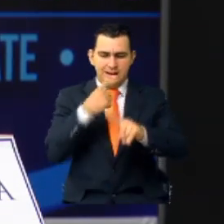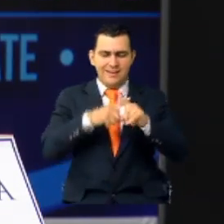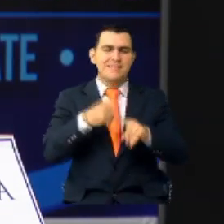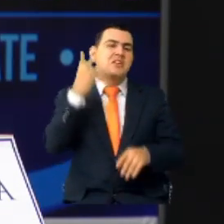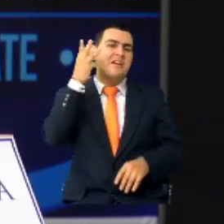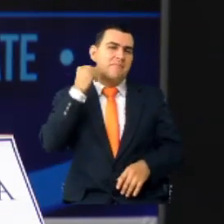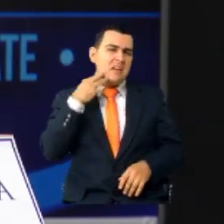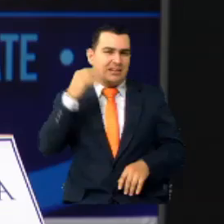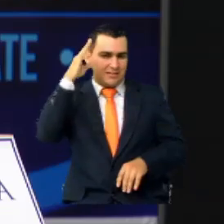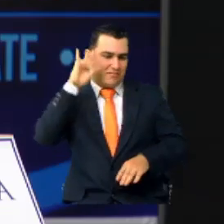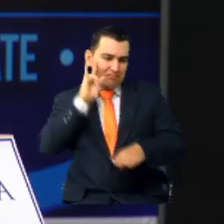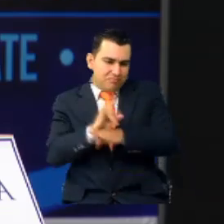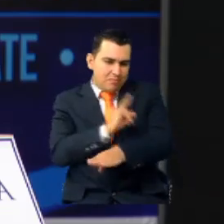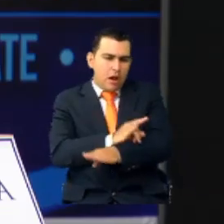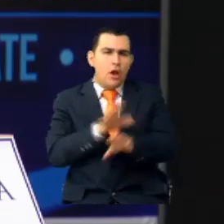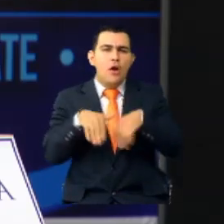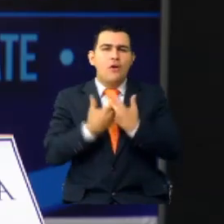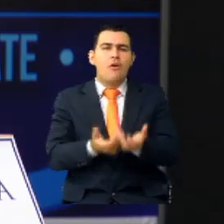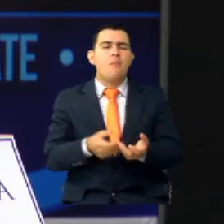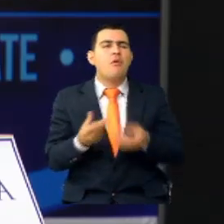a la ciudad en materia de seguridad?